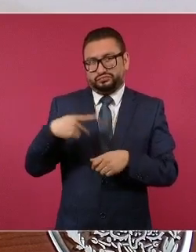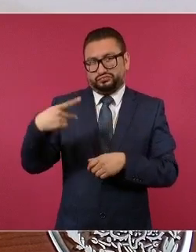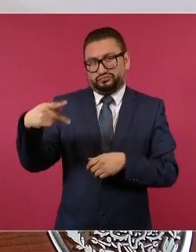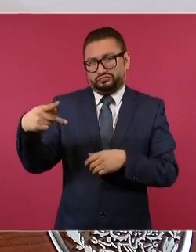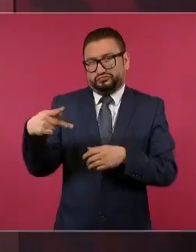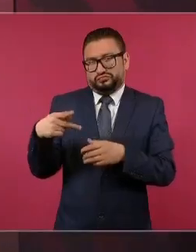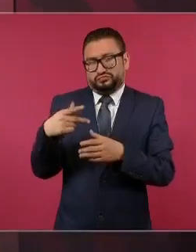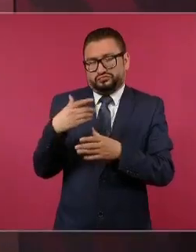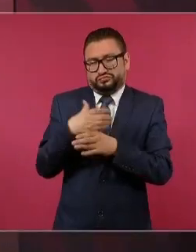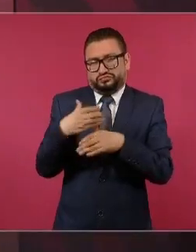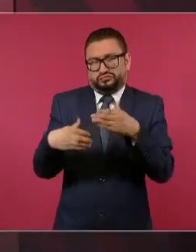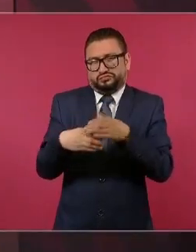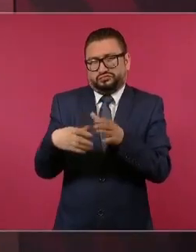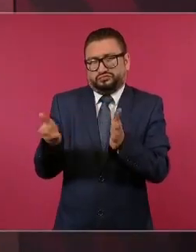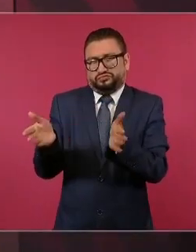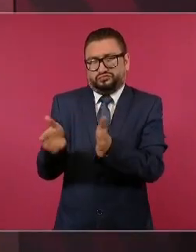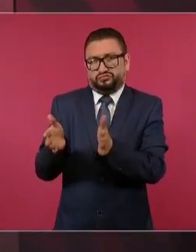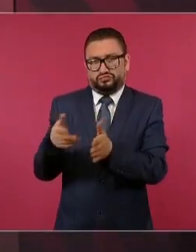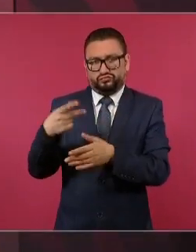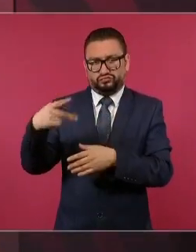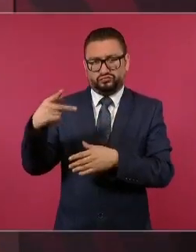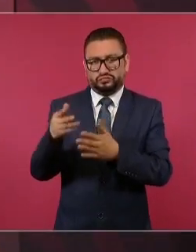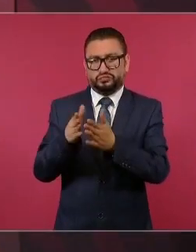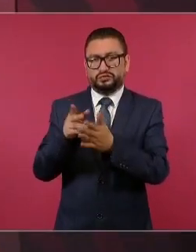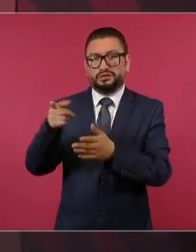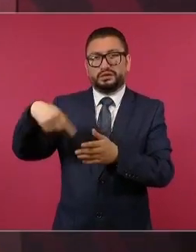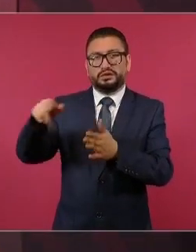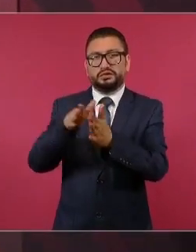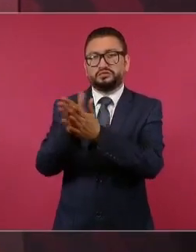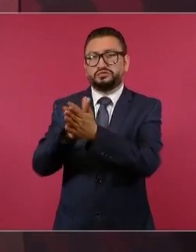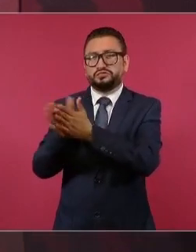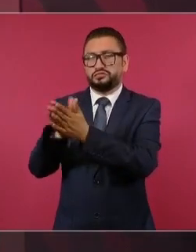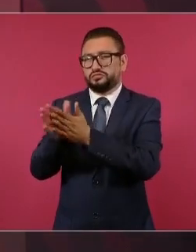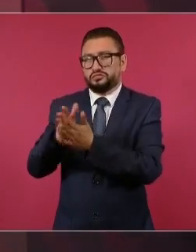muy pequeña, o sea, con el cacao que tienen les da